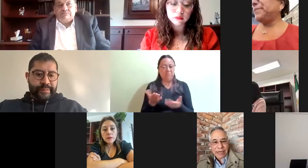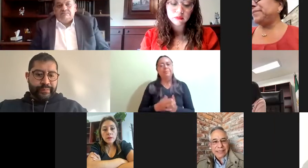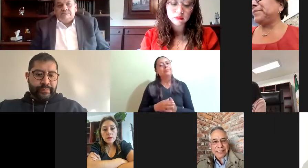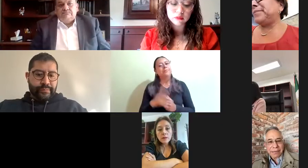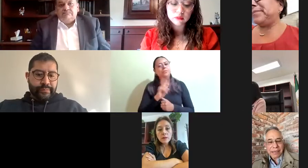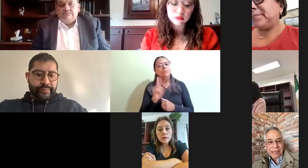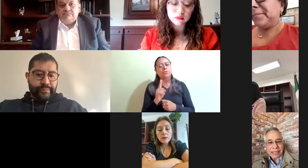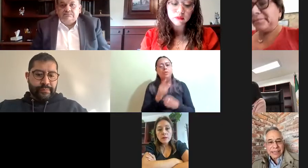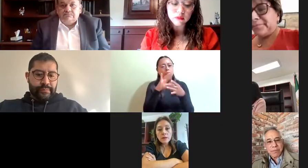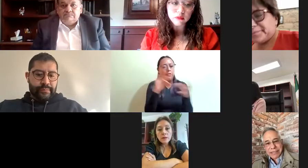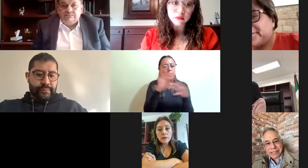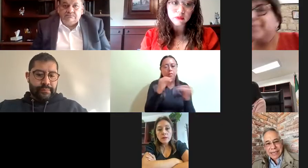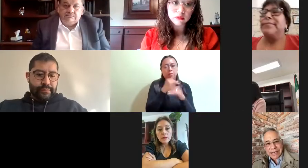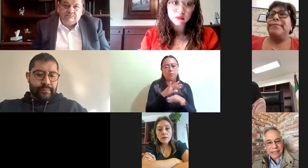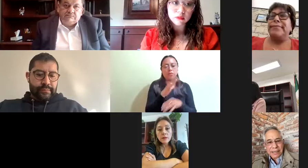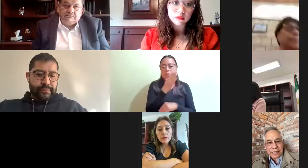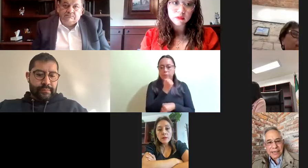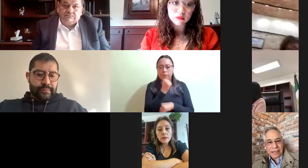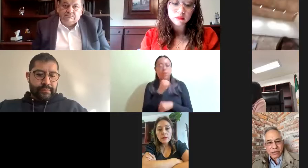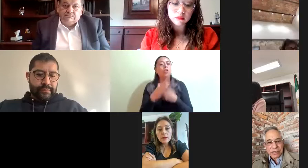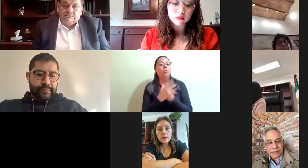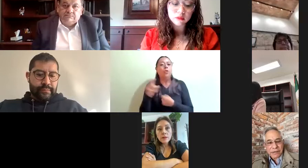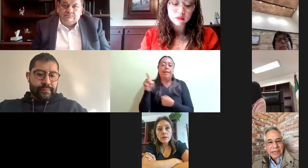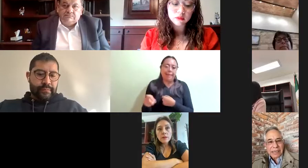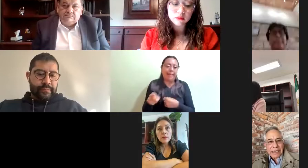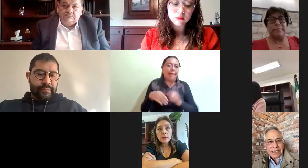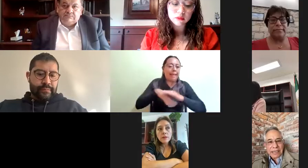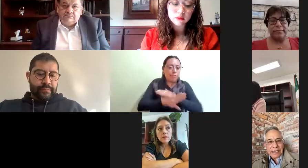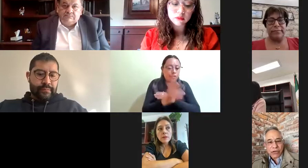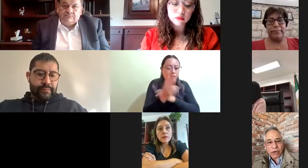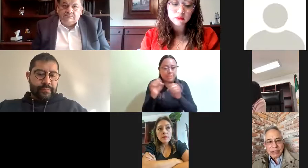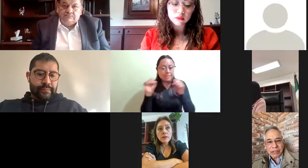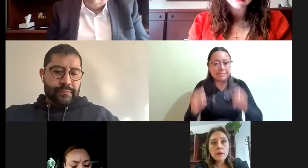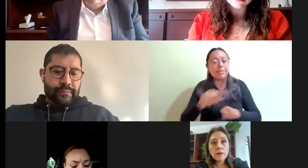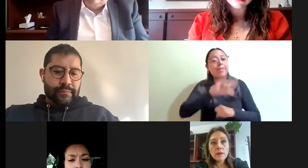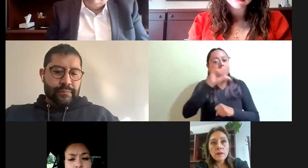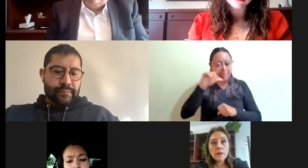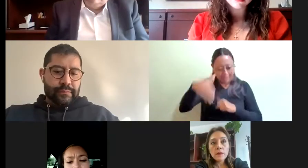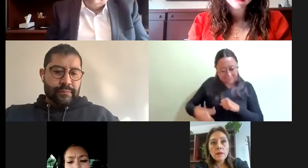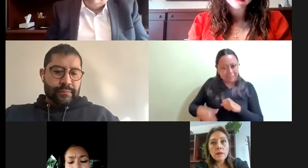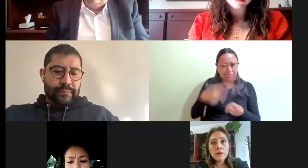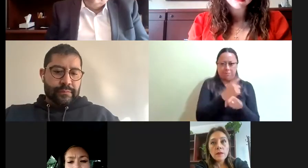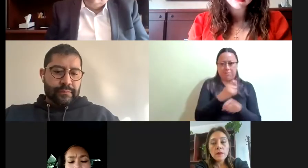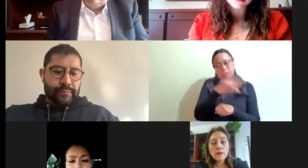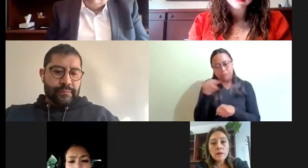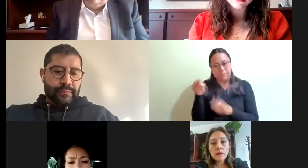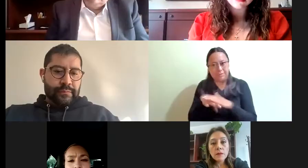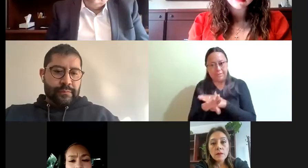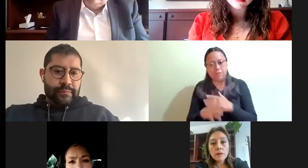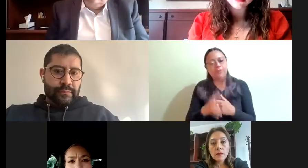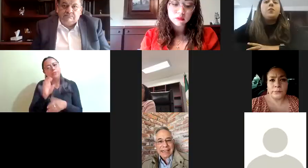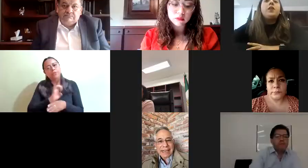al sistema después del accidente de la línea 12 y son otras áreas del gobierno de la ciudad los que